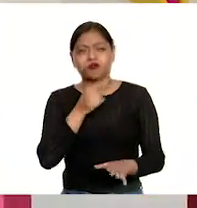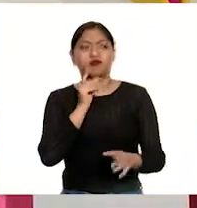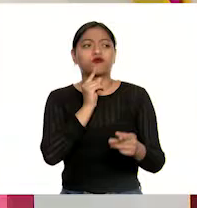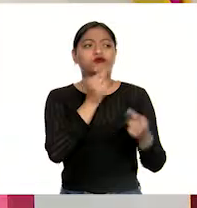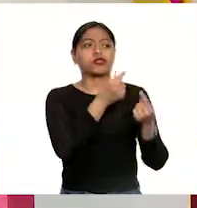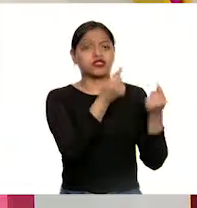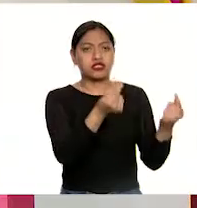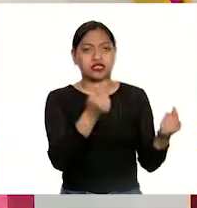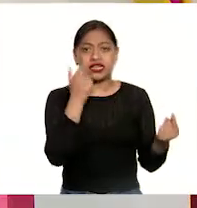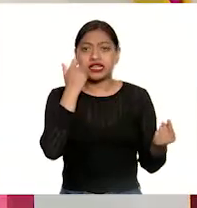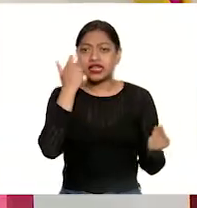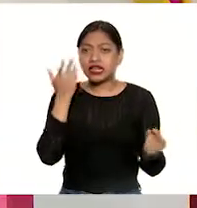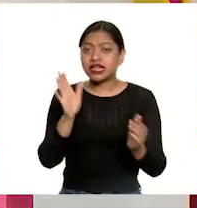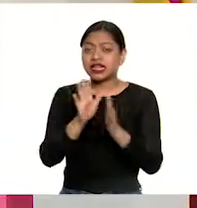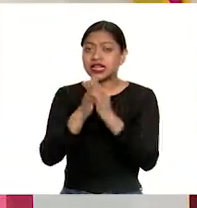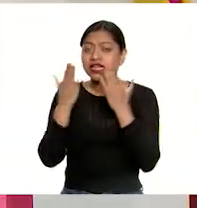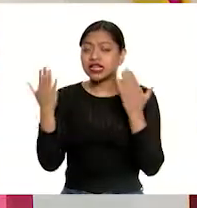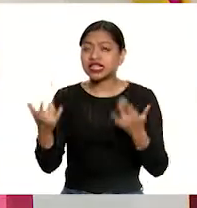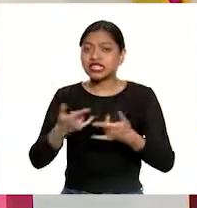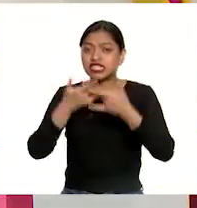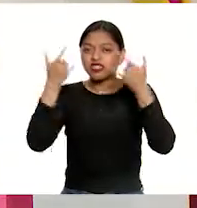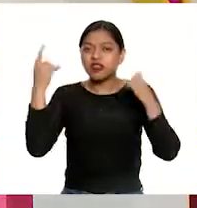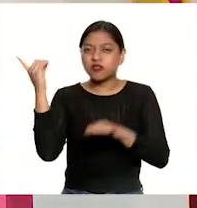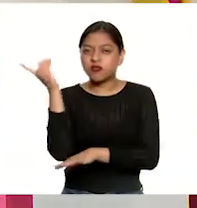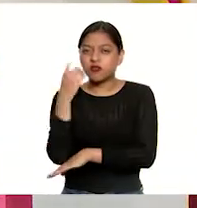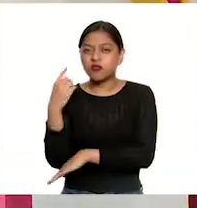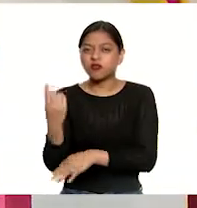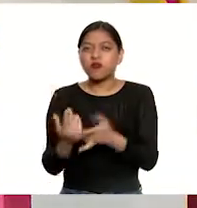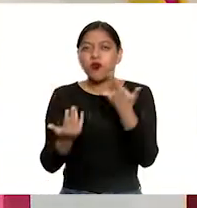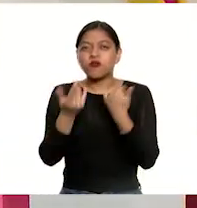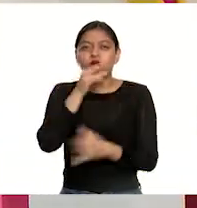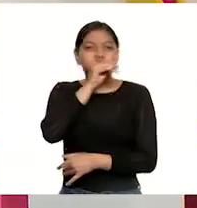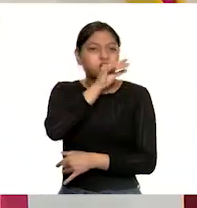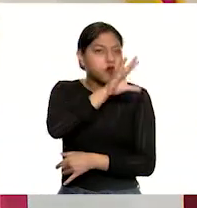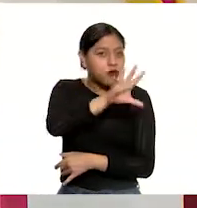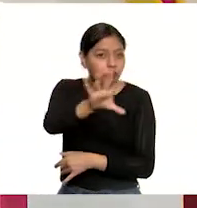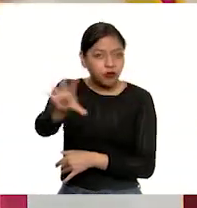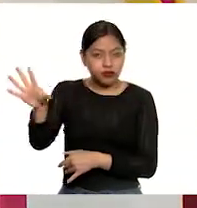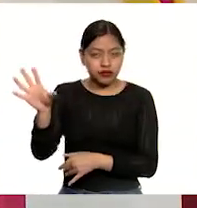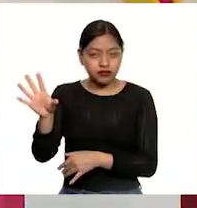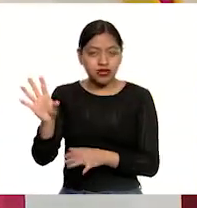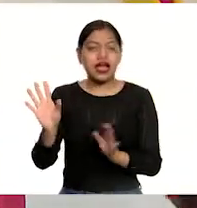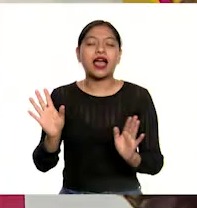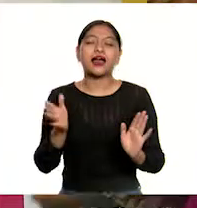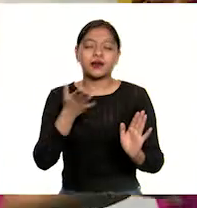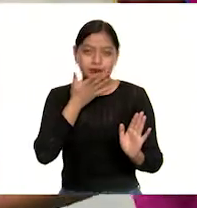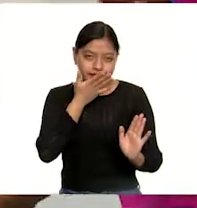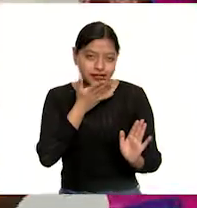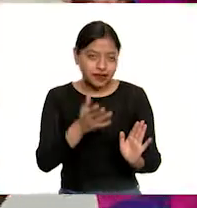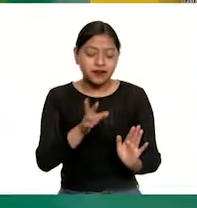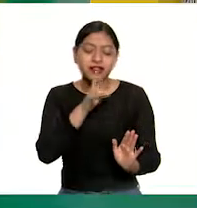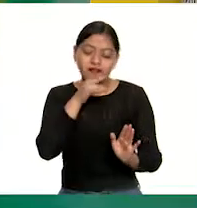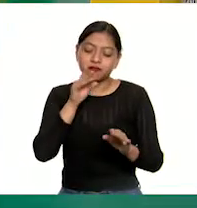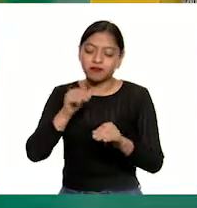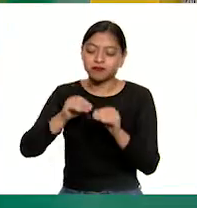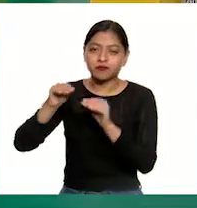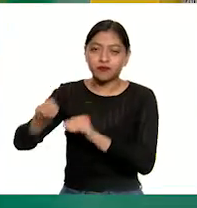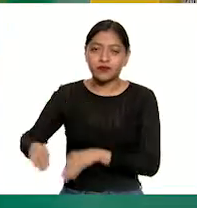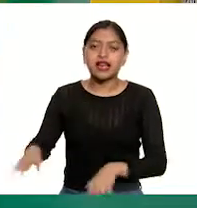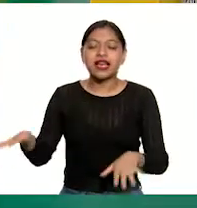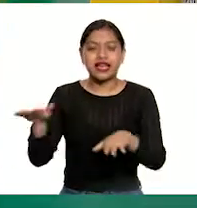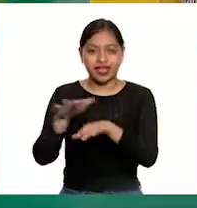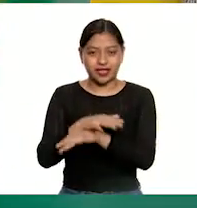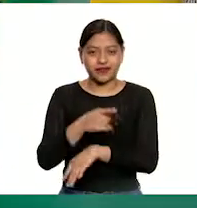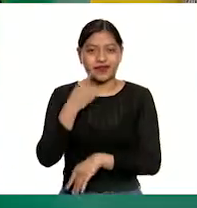niños querían un cuento de un dragón, no de un león, ¿verdad? Ah, pues vamos a complacerlos. Aquí tenemos un cuento de dragones que